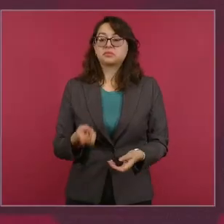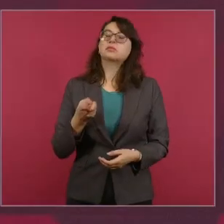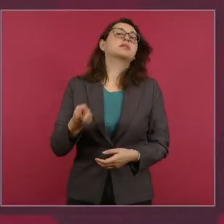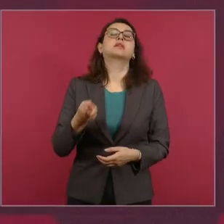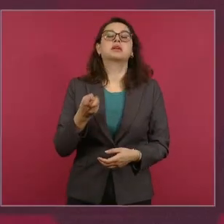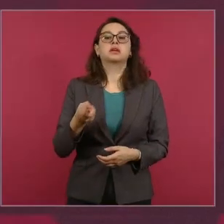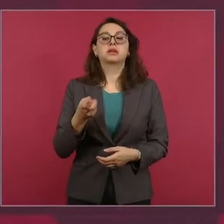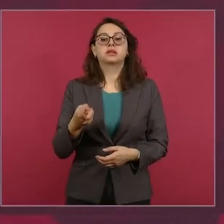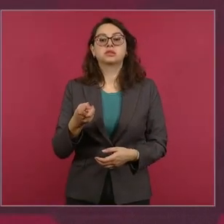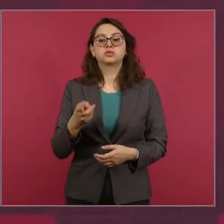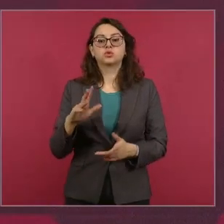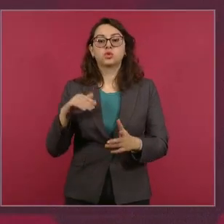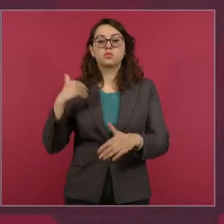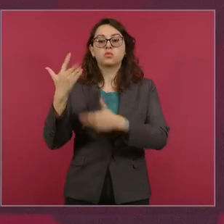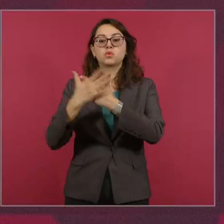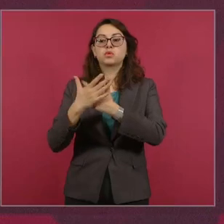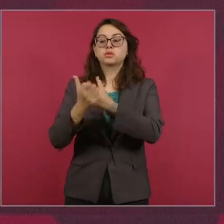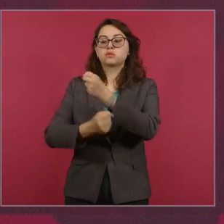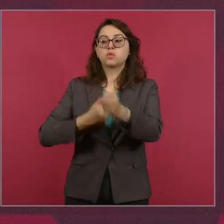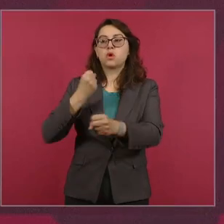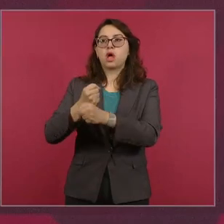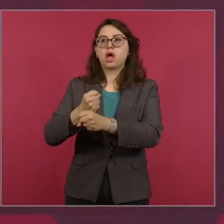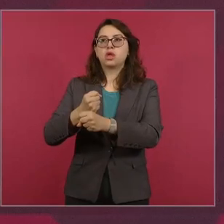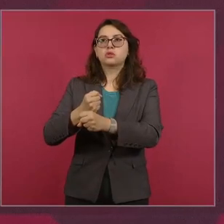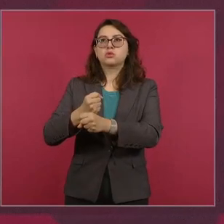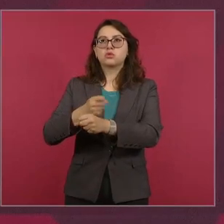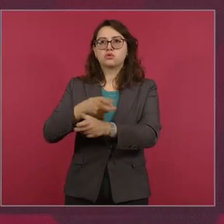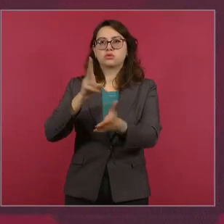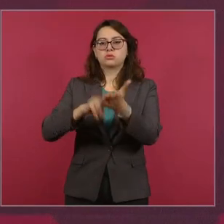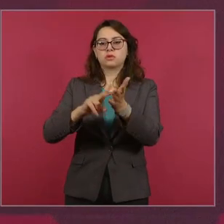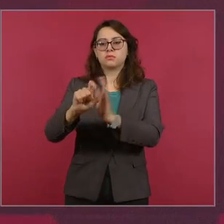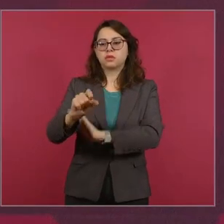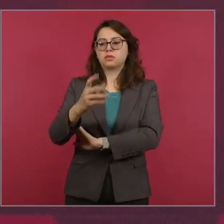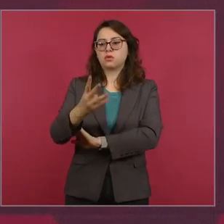porque nos vamos a finales de septiembre,